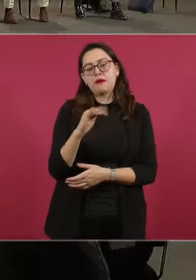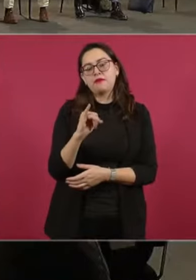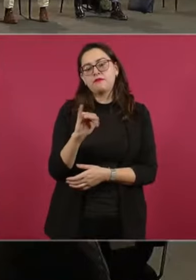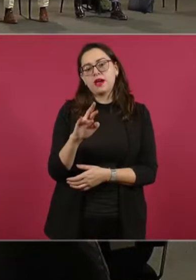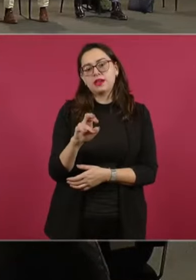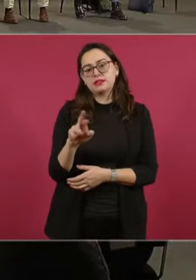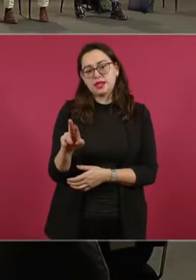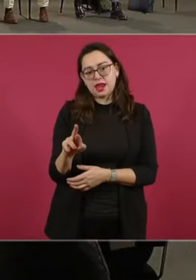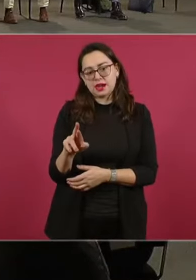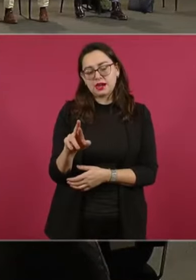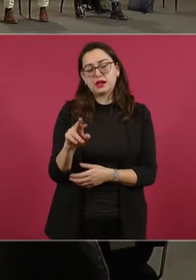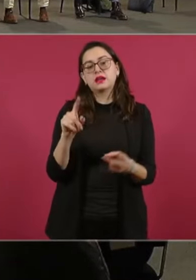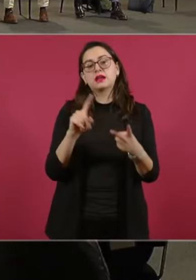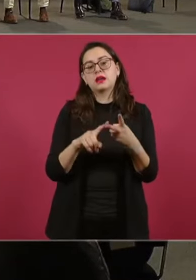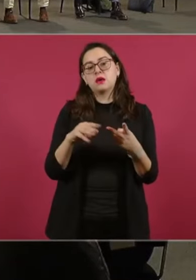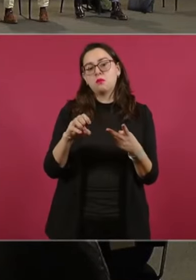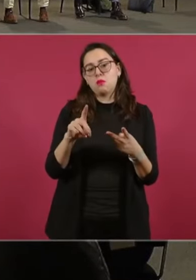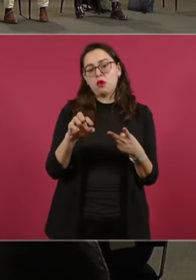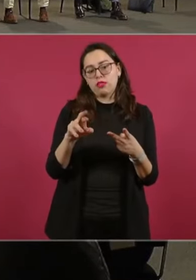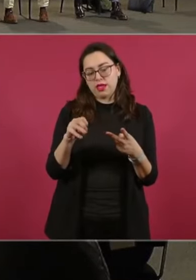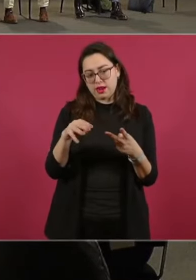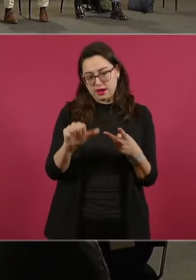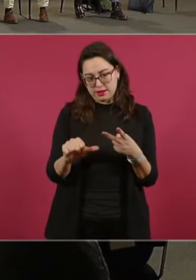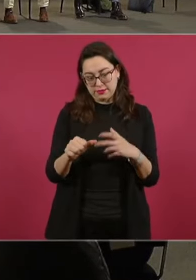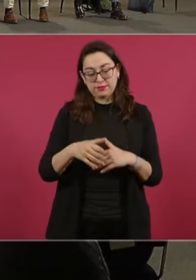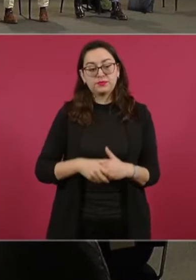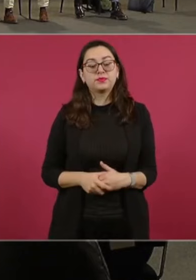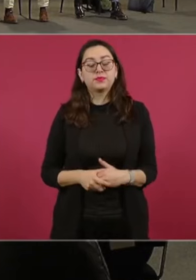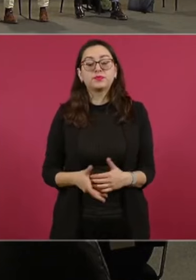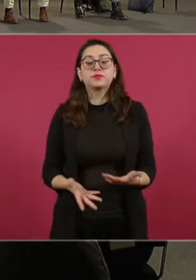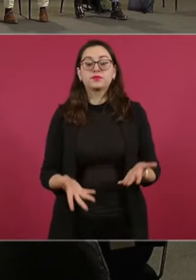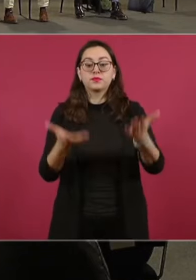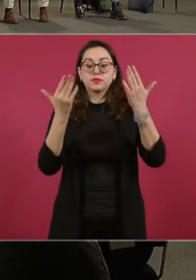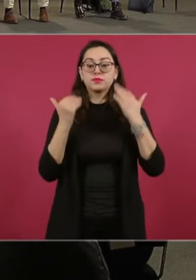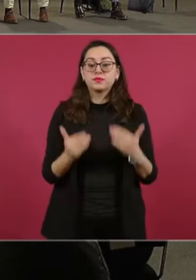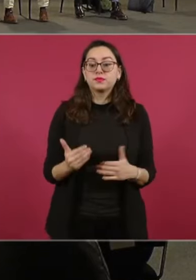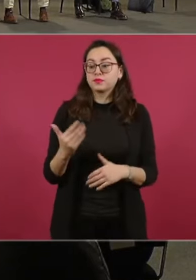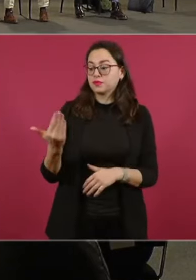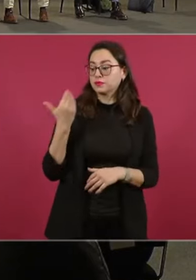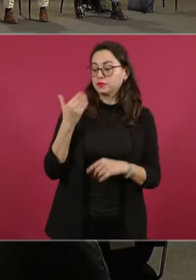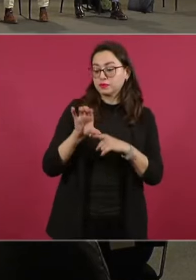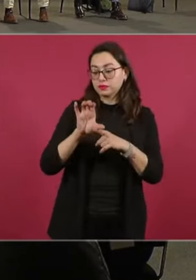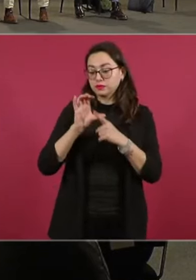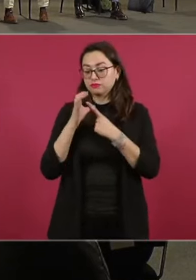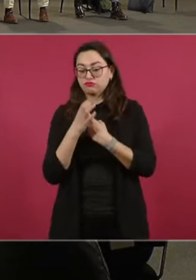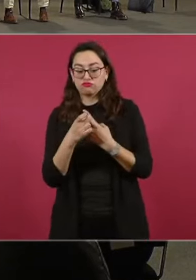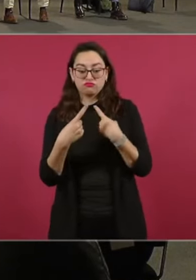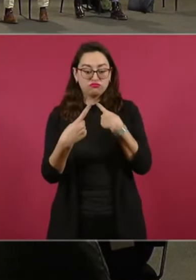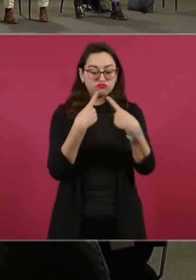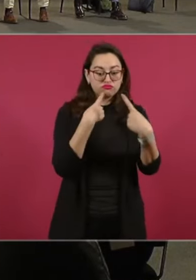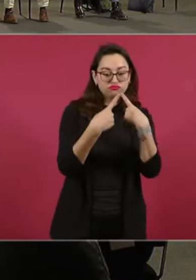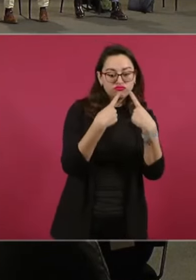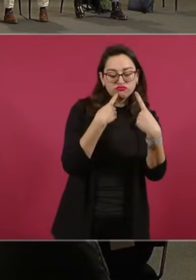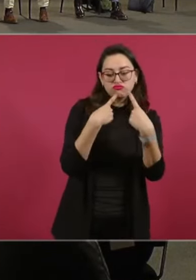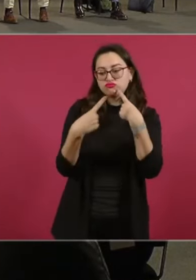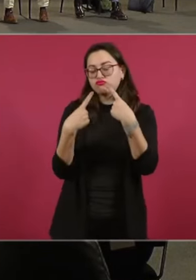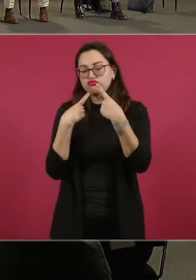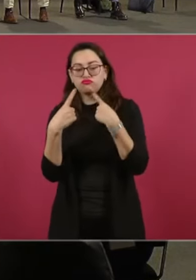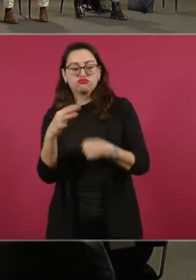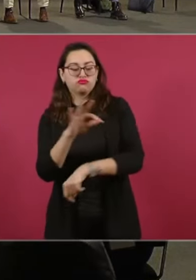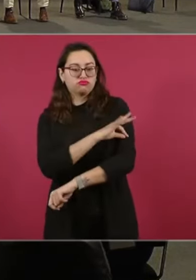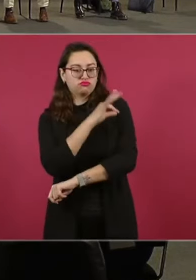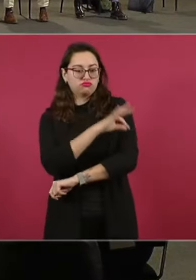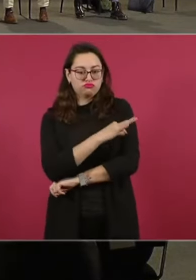Por instrucción del señor presidente, informo las conclusiones de la discusión del Comité de Nuevas Moléculas respecto a la vacuna